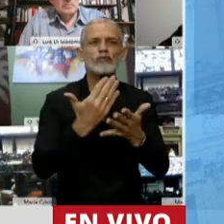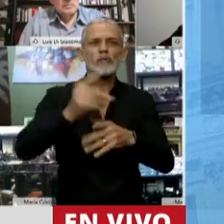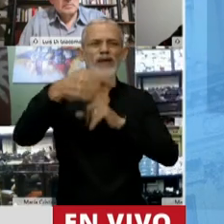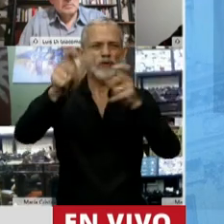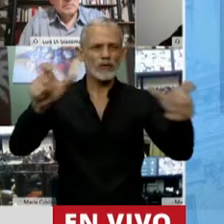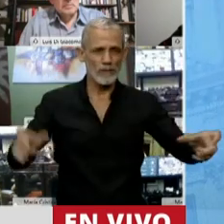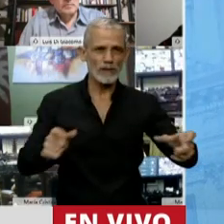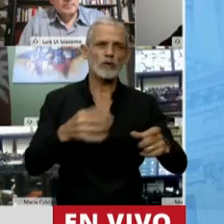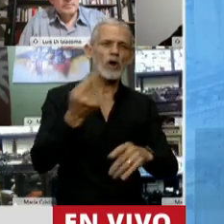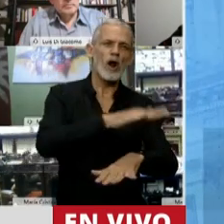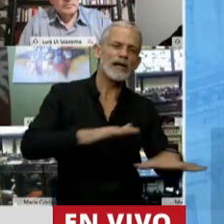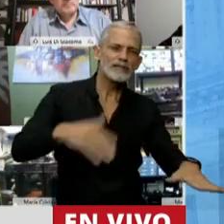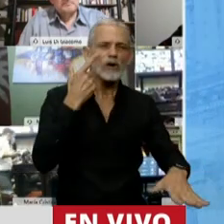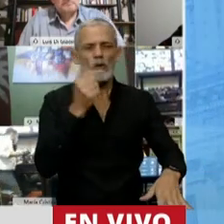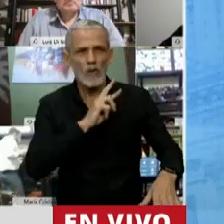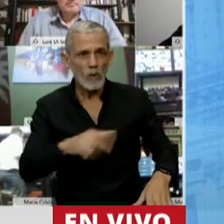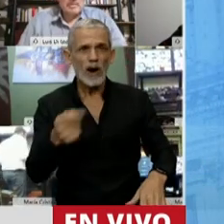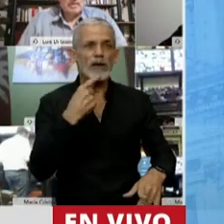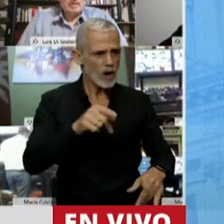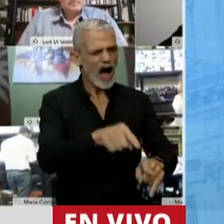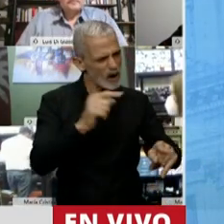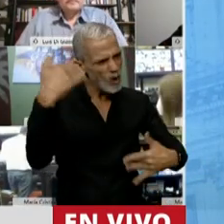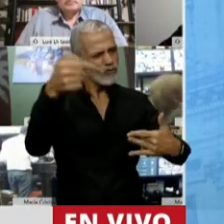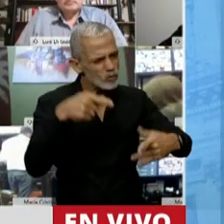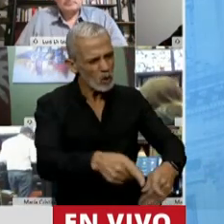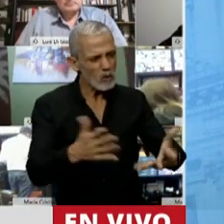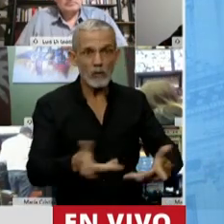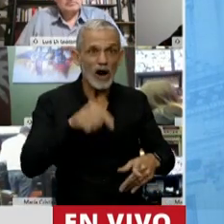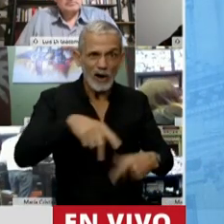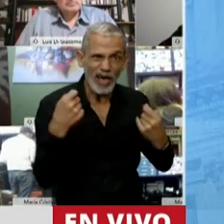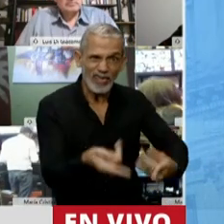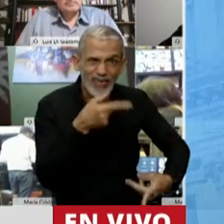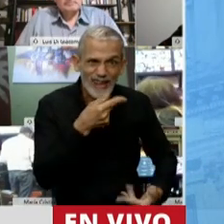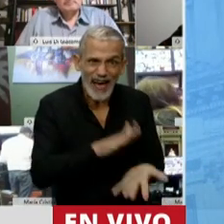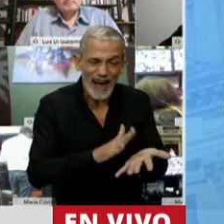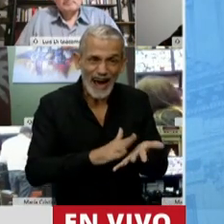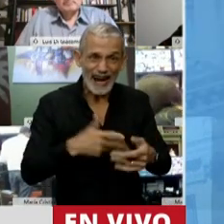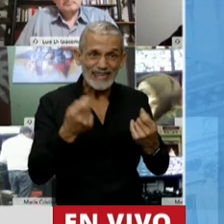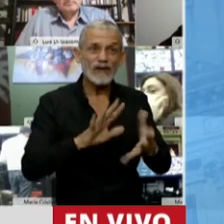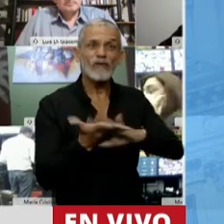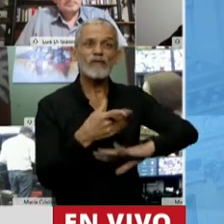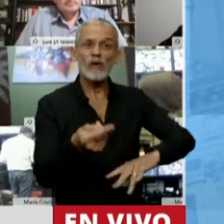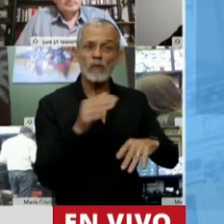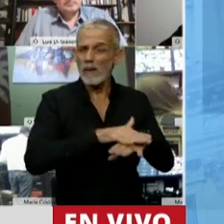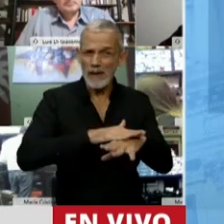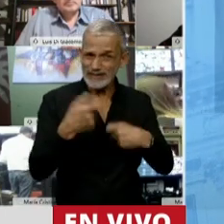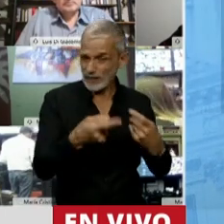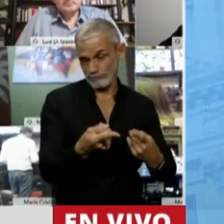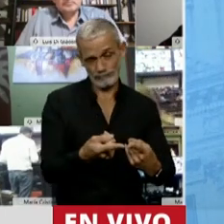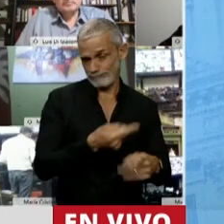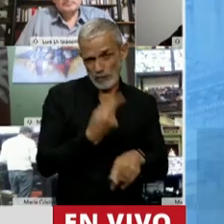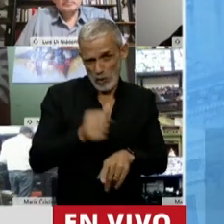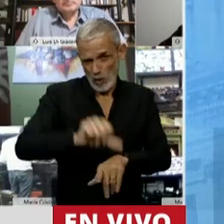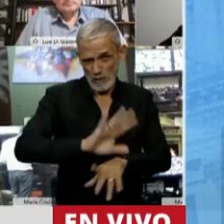la empatía por los pibes y las pibas a los que les decimos que son el futuro y a los que ni siquiera hoy les podemos garantizar condiciones suficientes de lo básico.